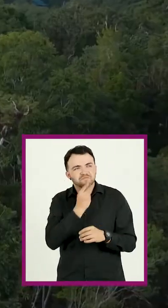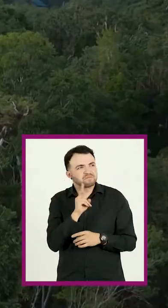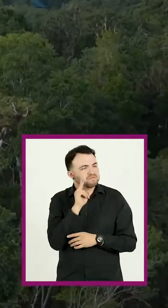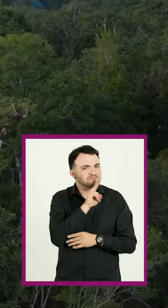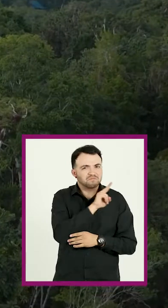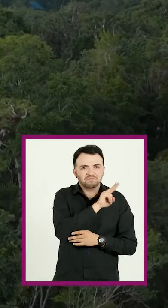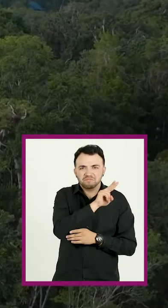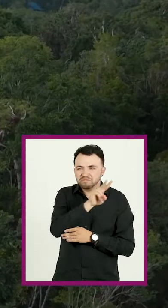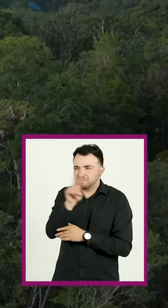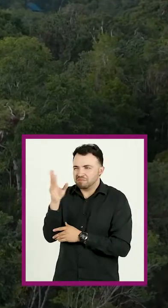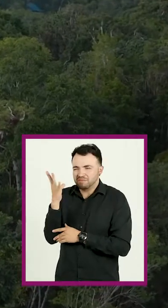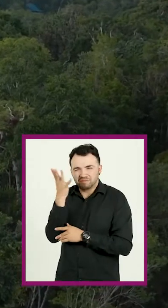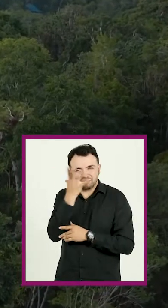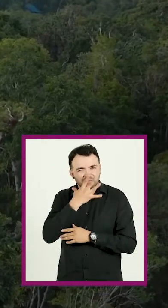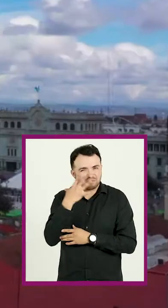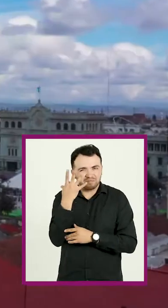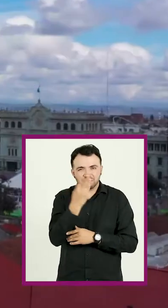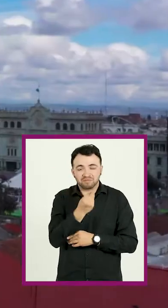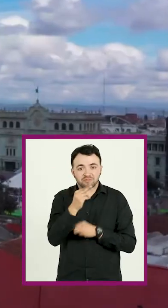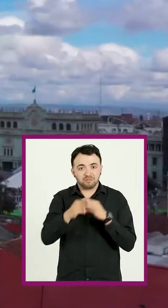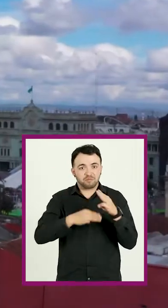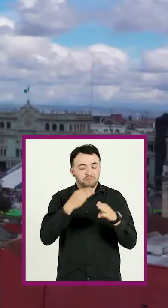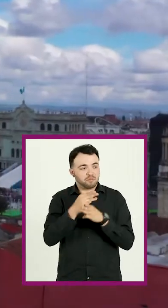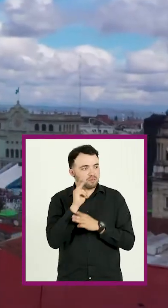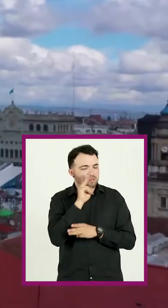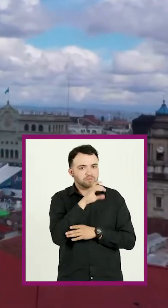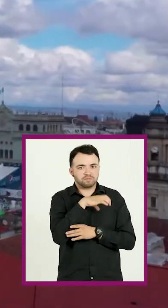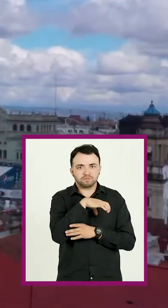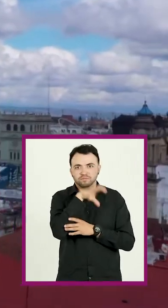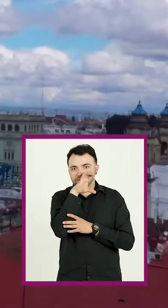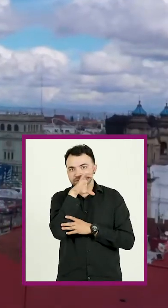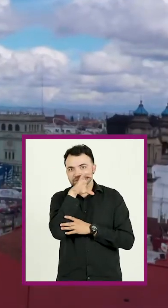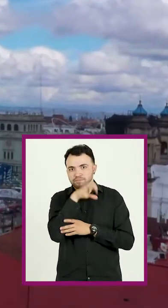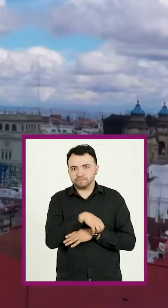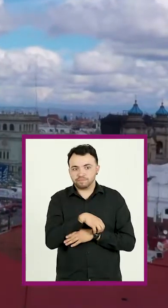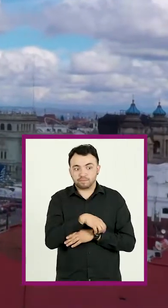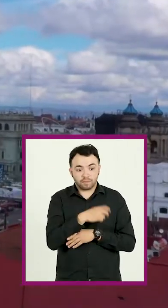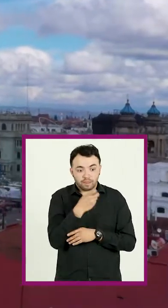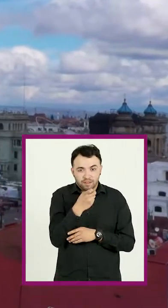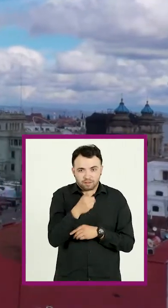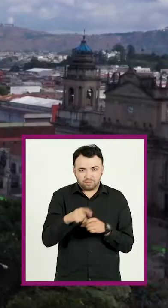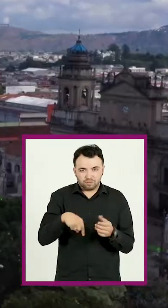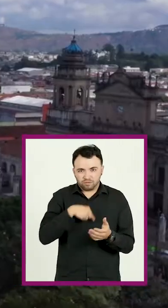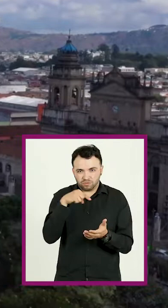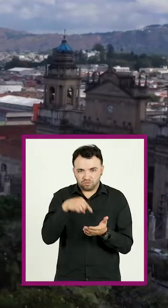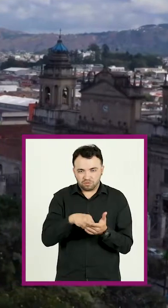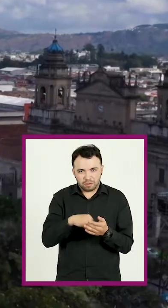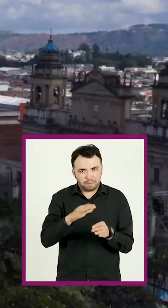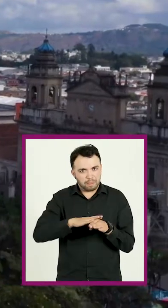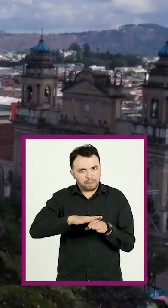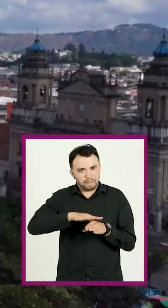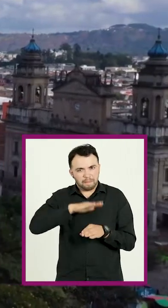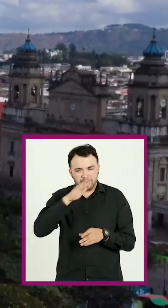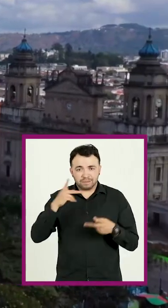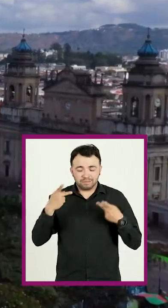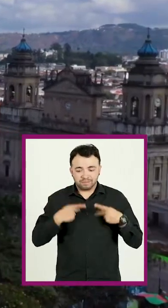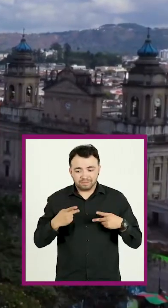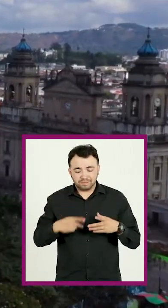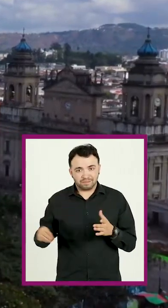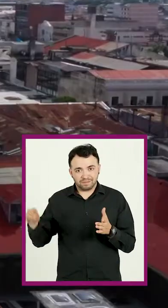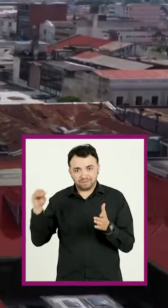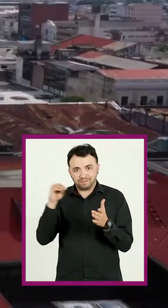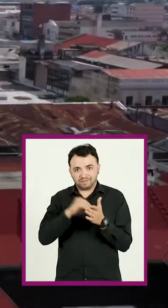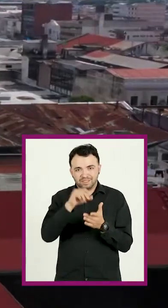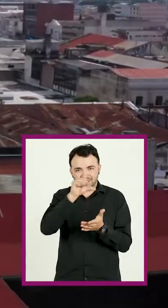maravillando al mundo entero. Es el país más poblado de Centroamérica, con 16 millones de